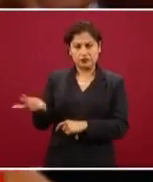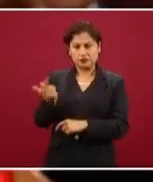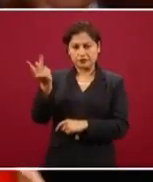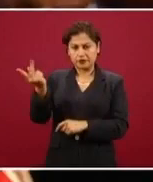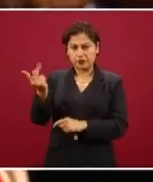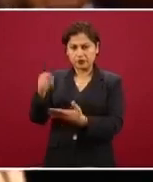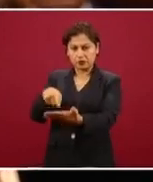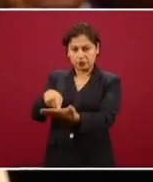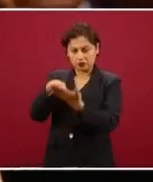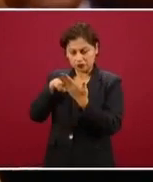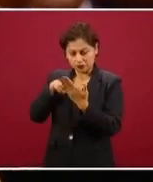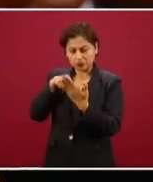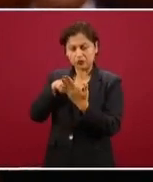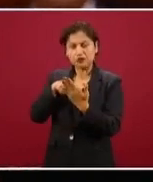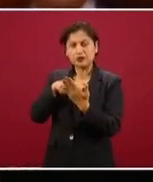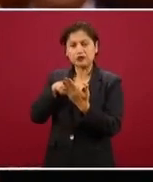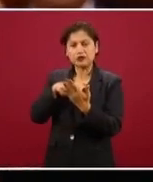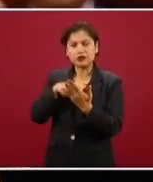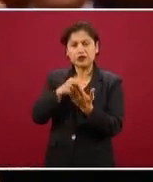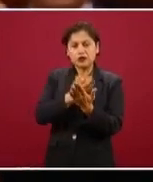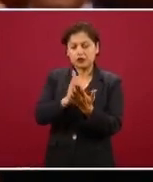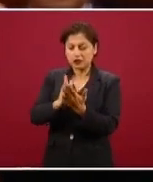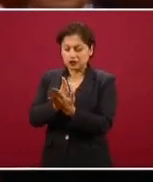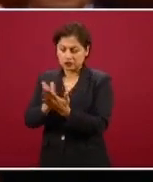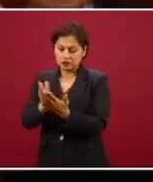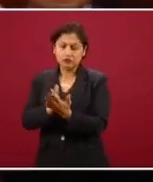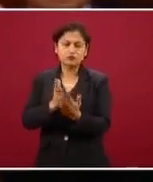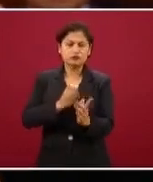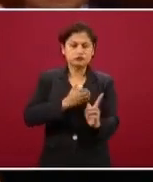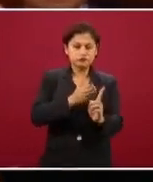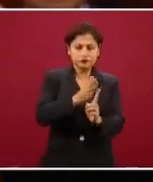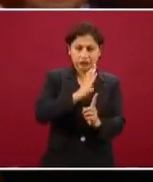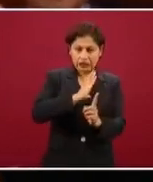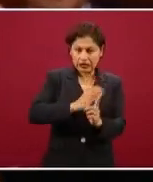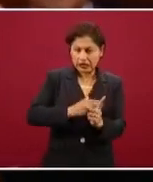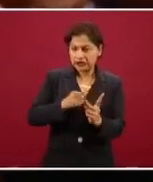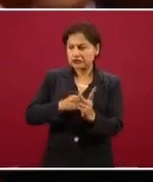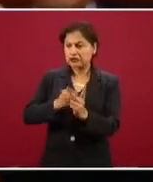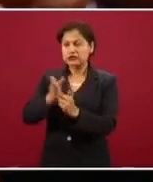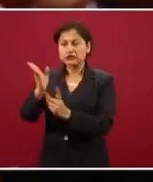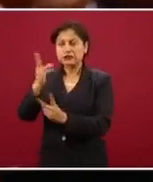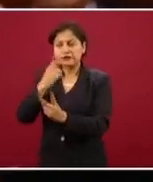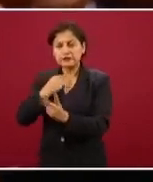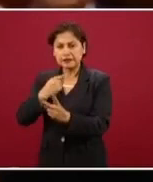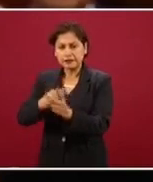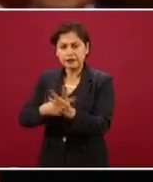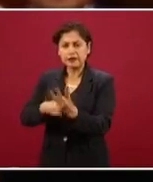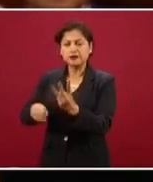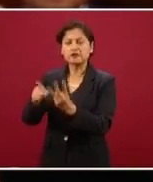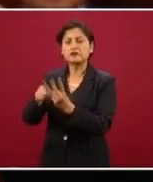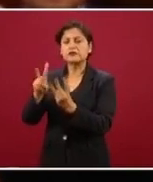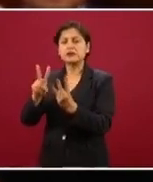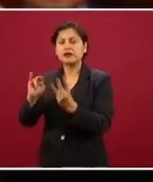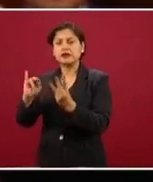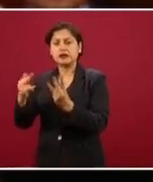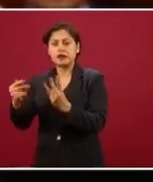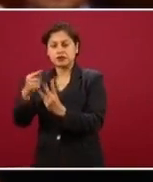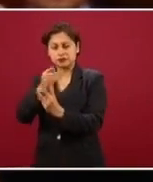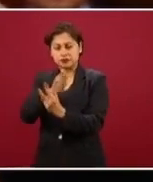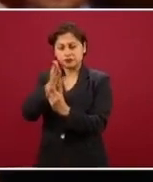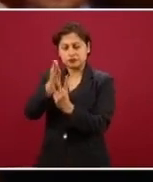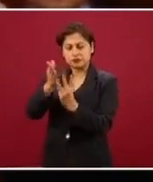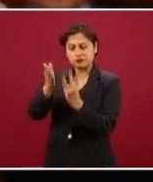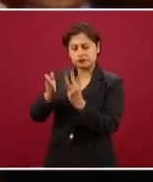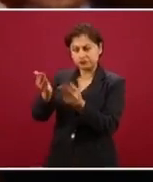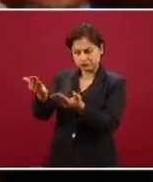al menos en tres grandes rubros como los cáncer, diabetes y VIH, lo que está haciendo el gobierno de qué medicamento está comprando,